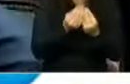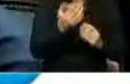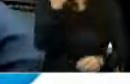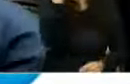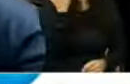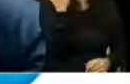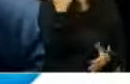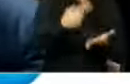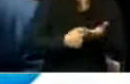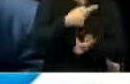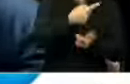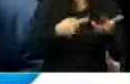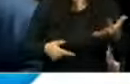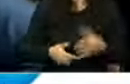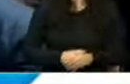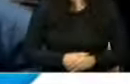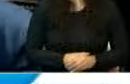Obvio, nuestro salario